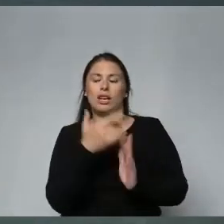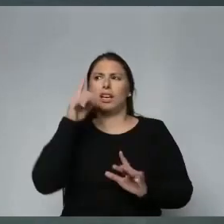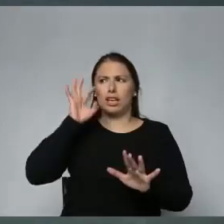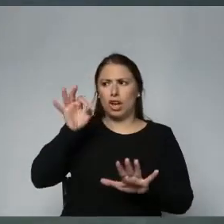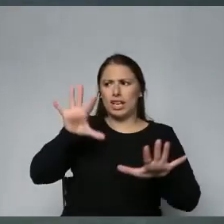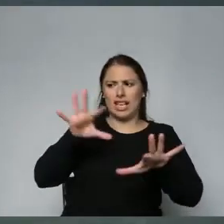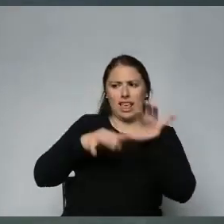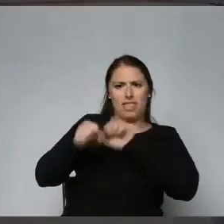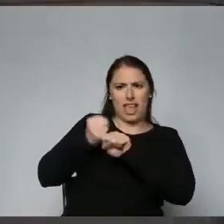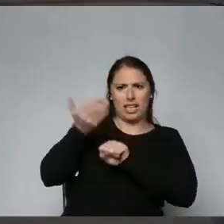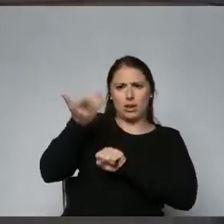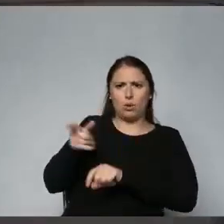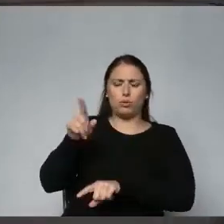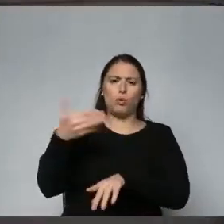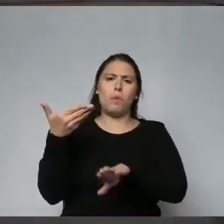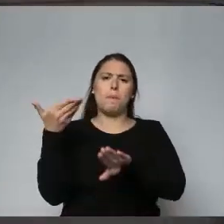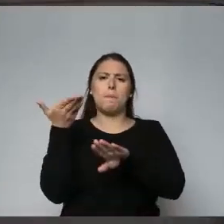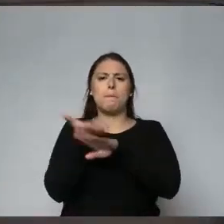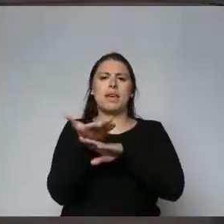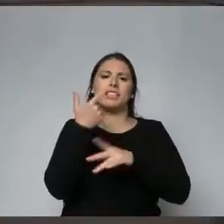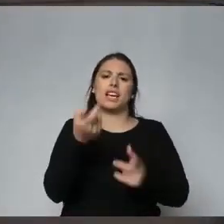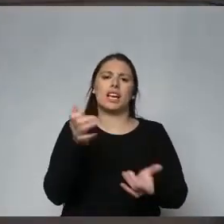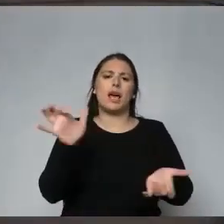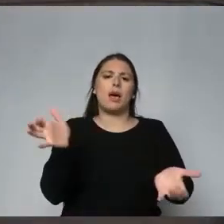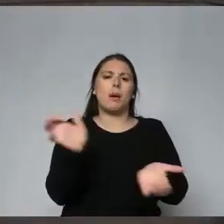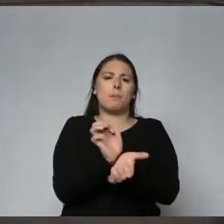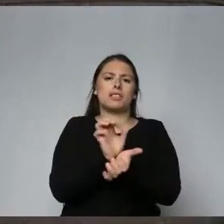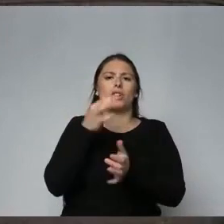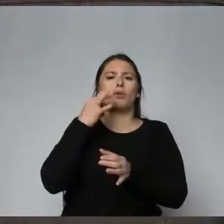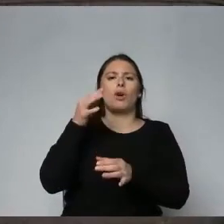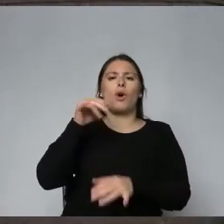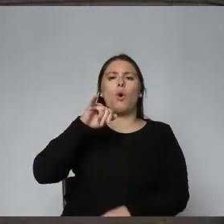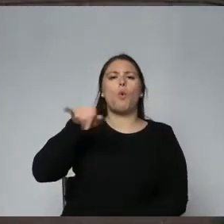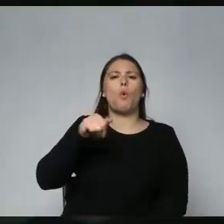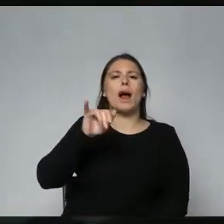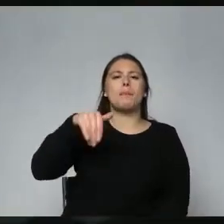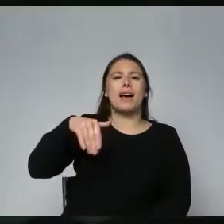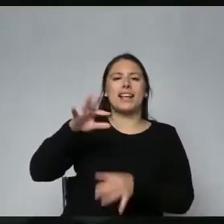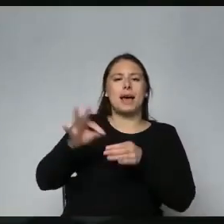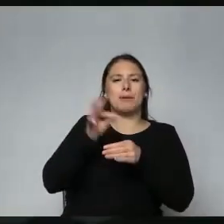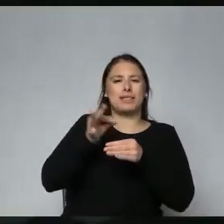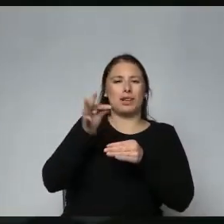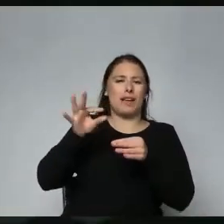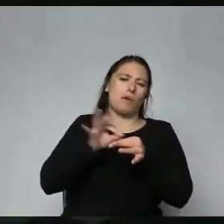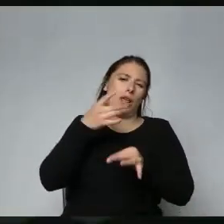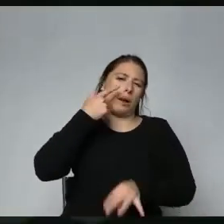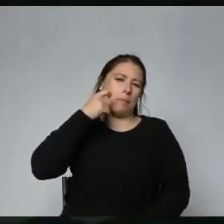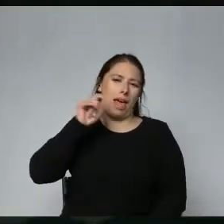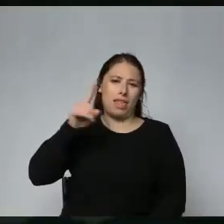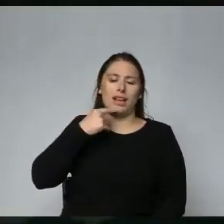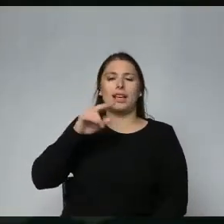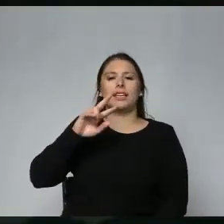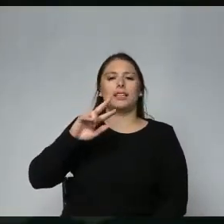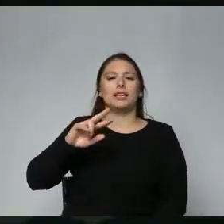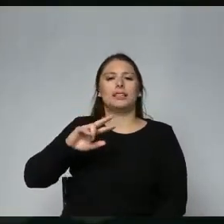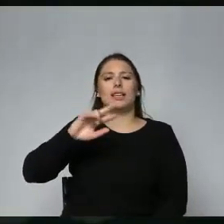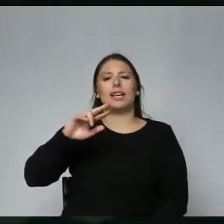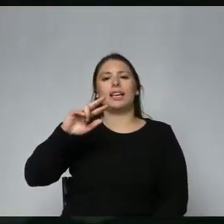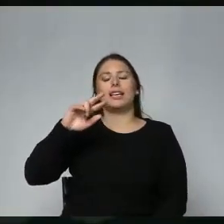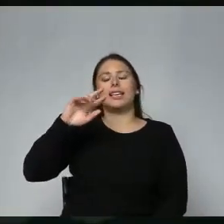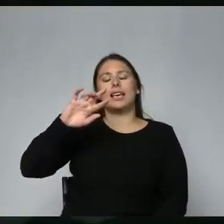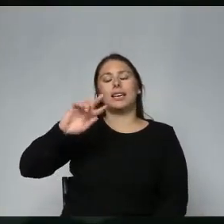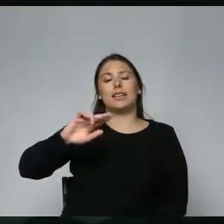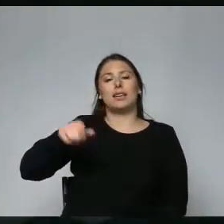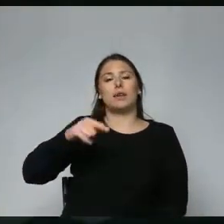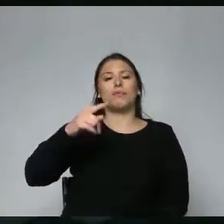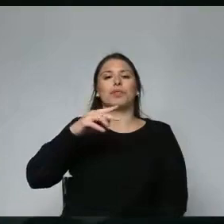fue cuando vos pediste la prisión de Juan María Bordaberry y el canciller de la muerte, Juan Carlos Blanco. Creo